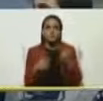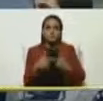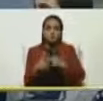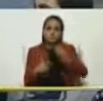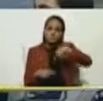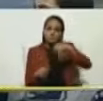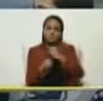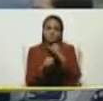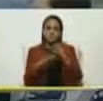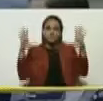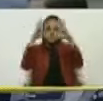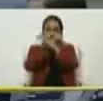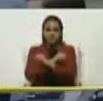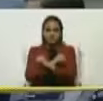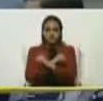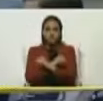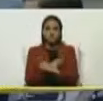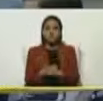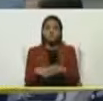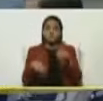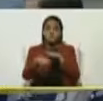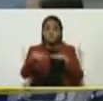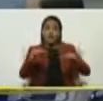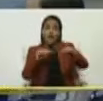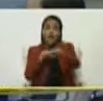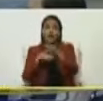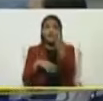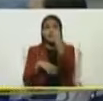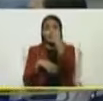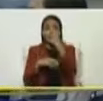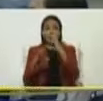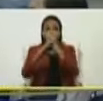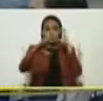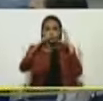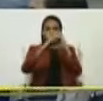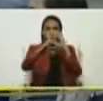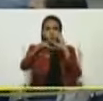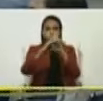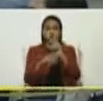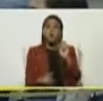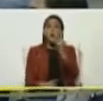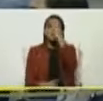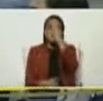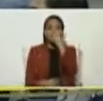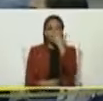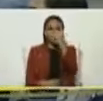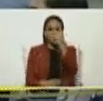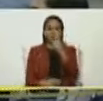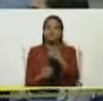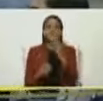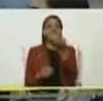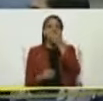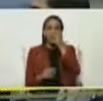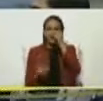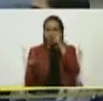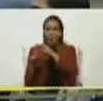Entonces, adelante eran 3 autobuses, entonces adelante salió el primer servicio, Verde.